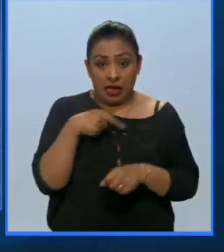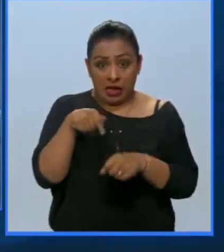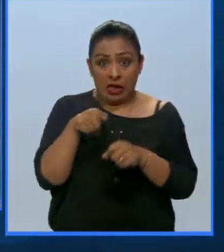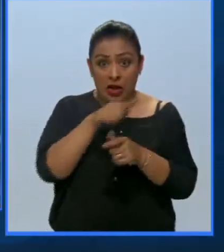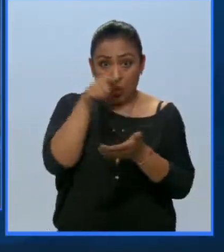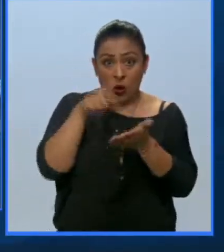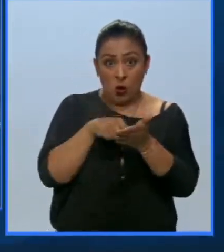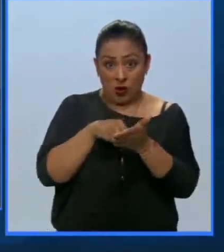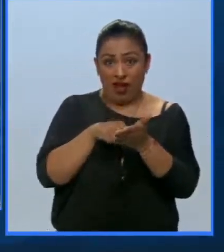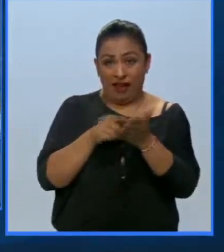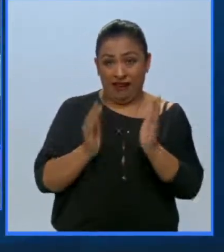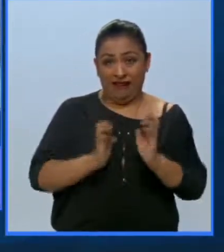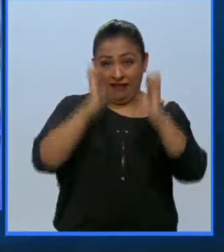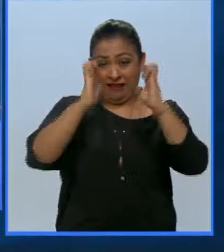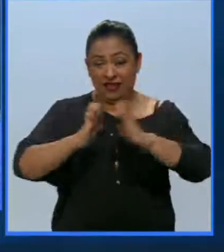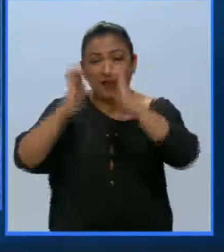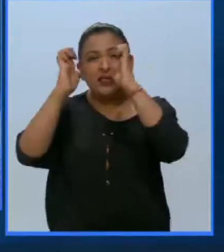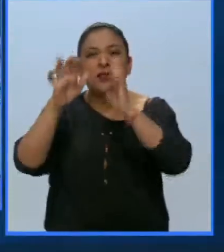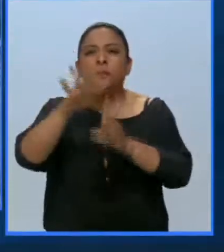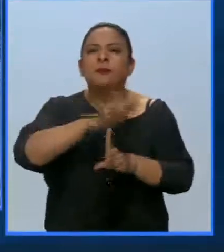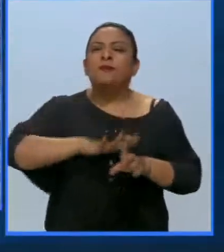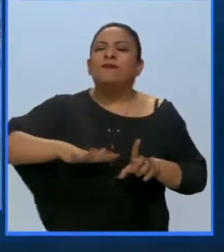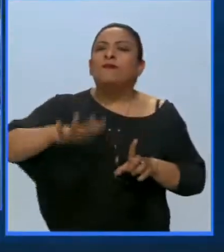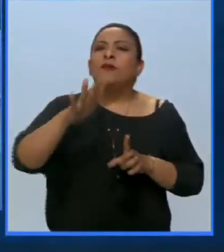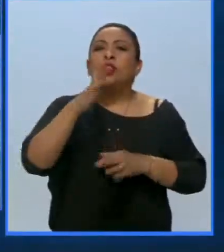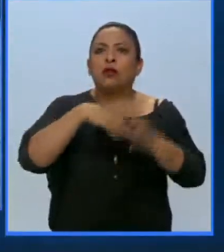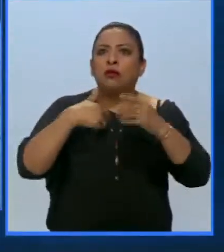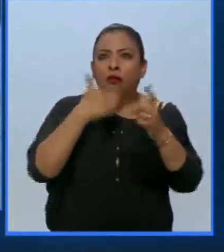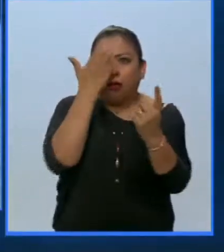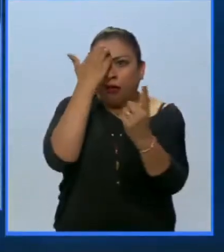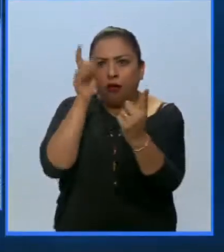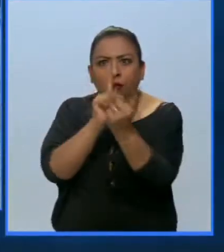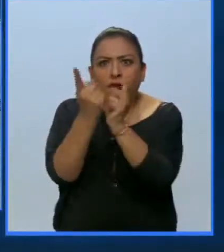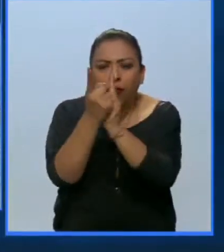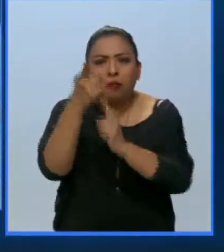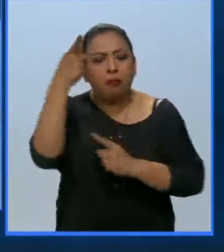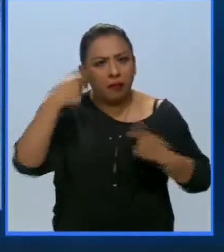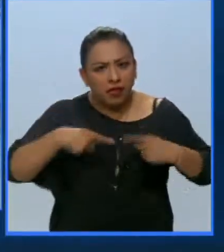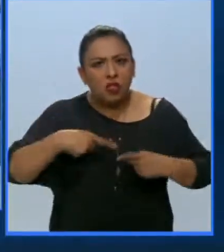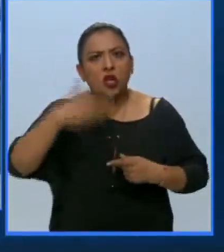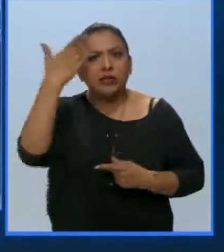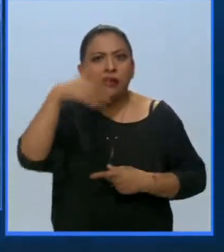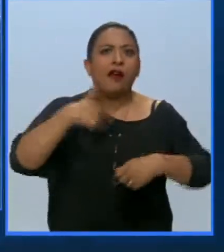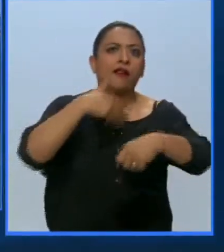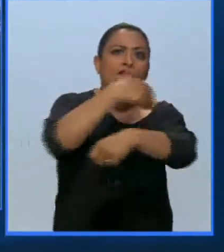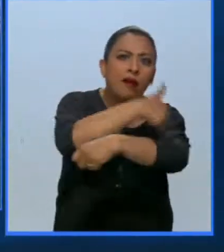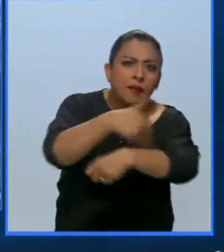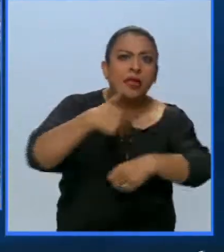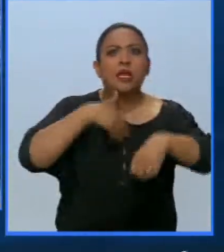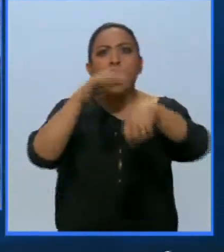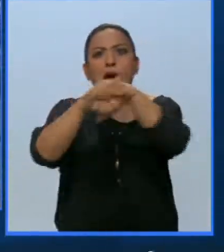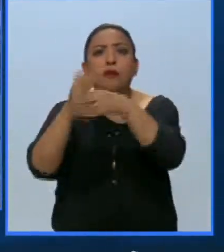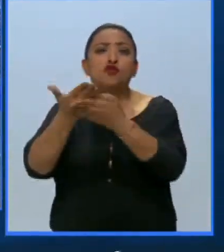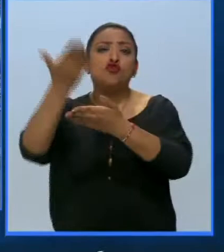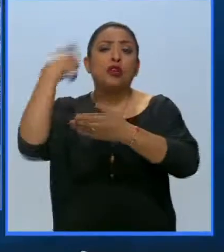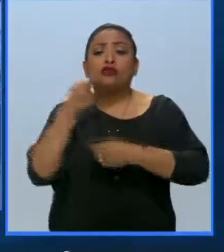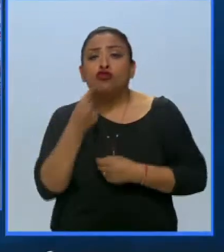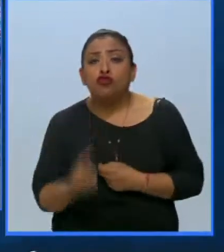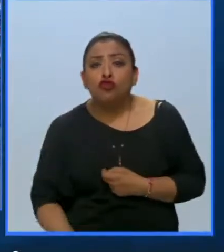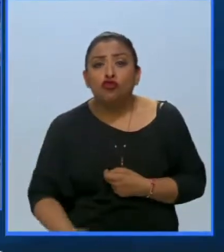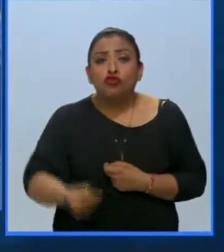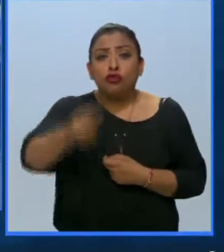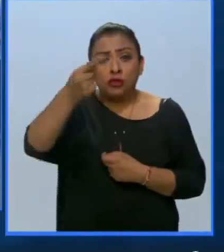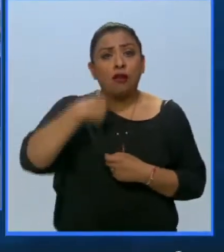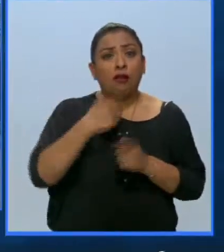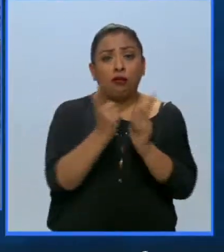unidad es un ambiente en el que todos se conocen, o sea, todos son familiares, todos somos amigos desde niños,